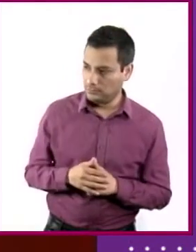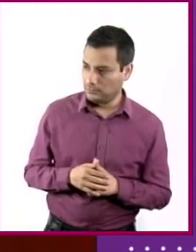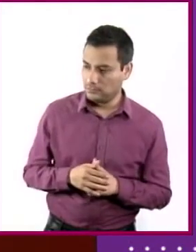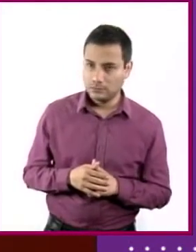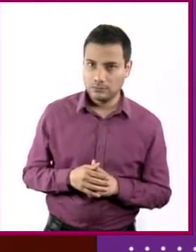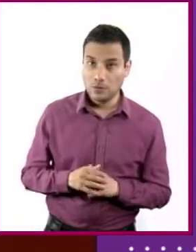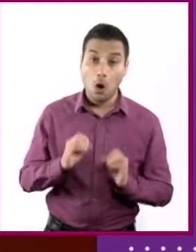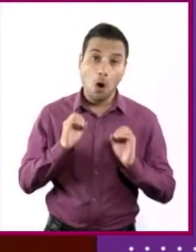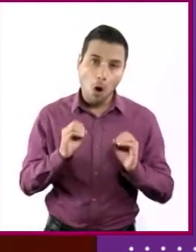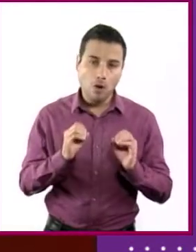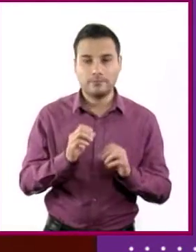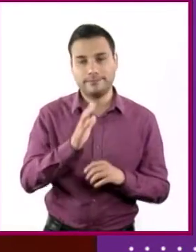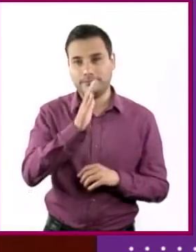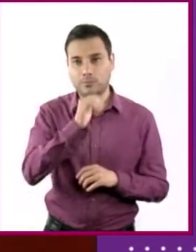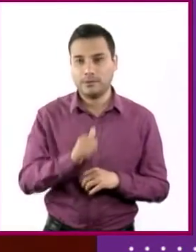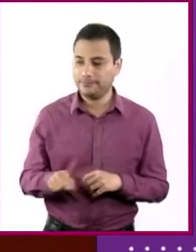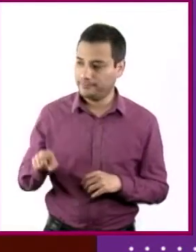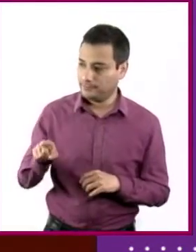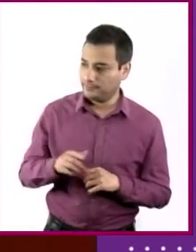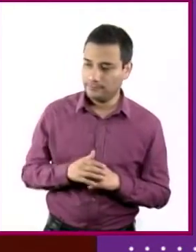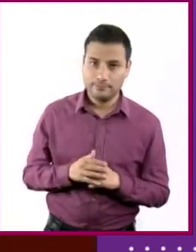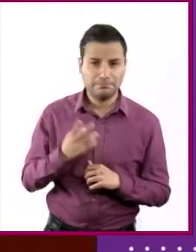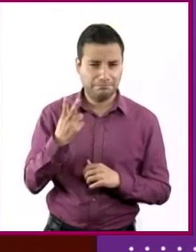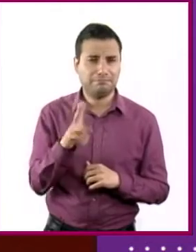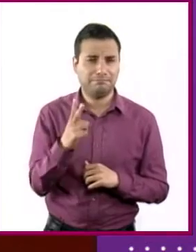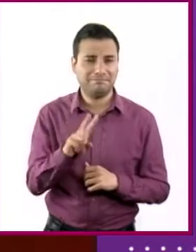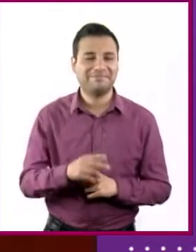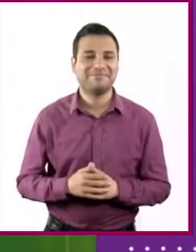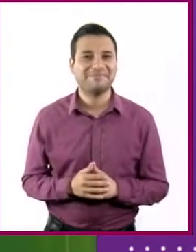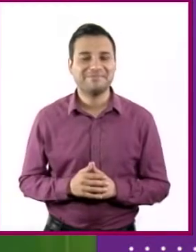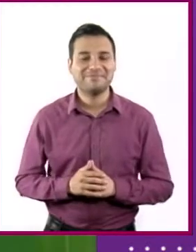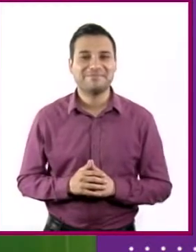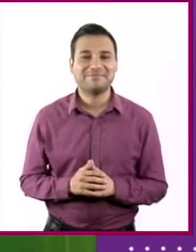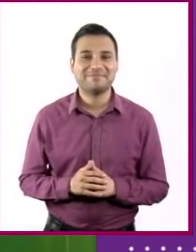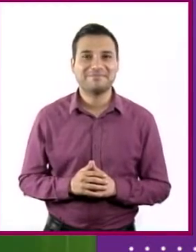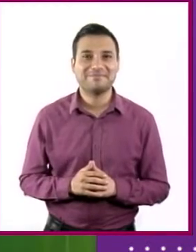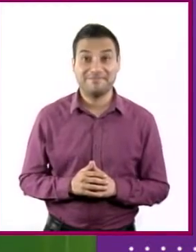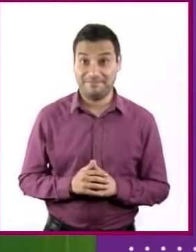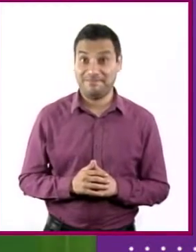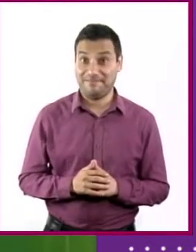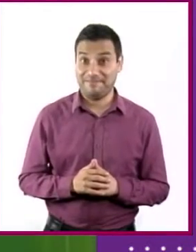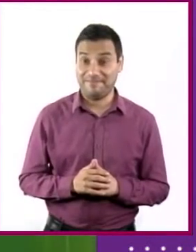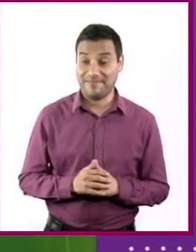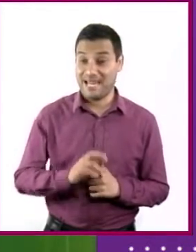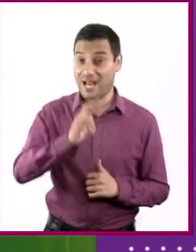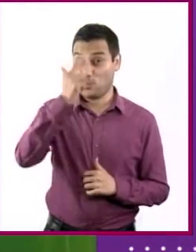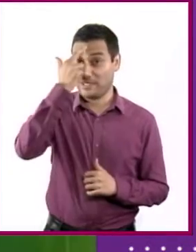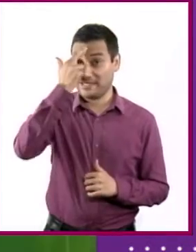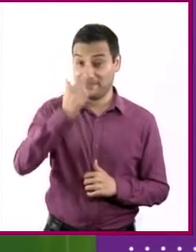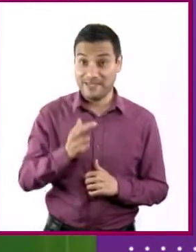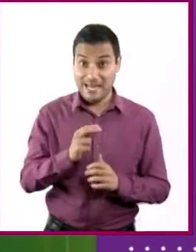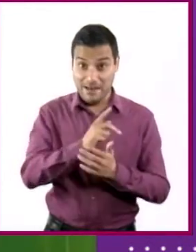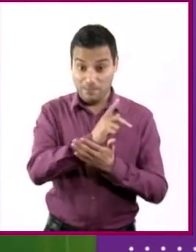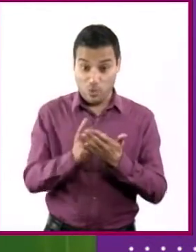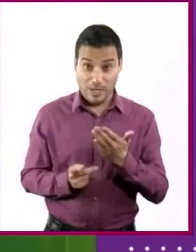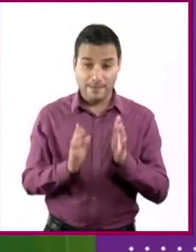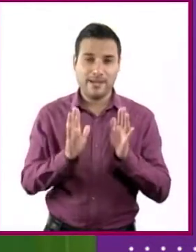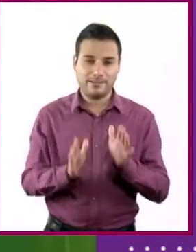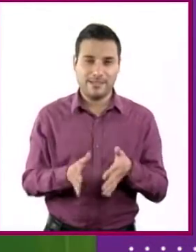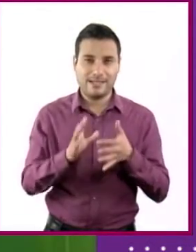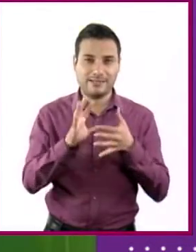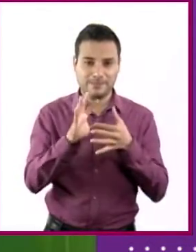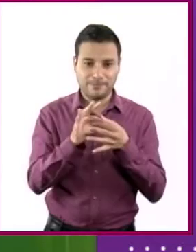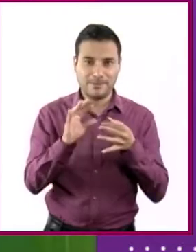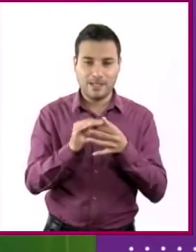could, o negativa, No, I couldn't. No olvides tampoco que en este programa utilizamos